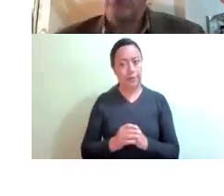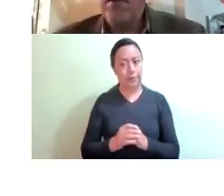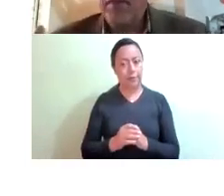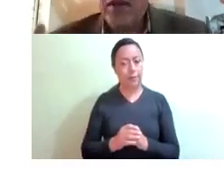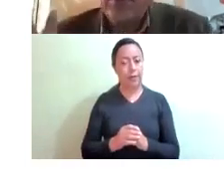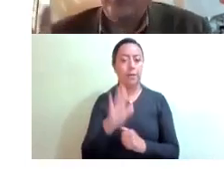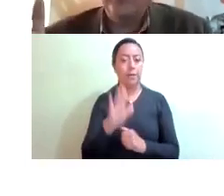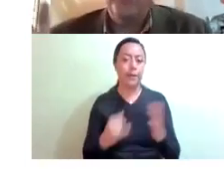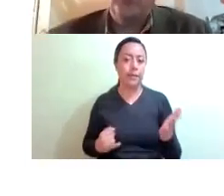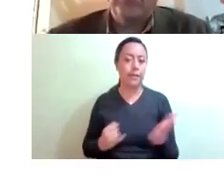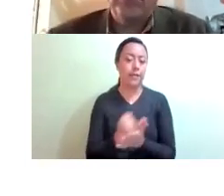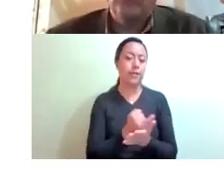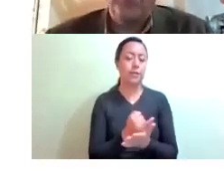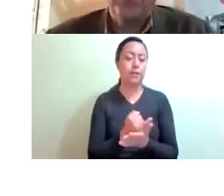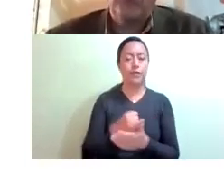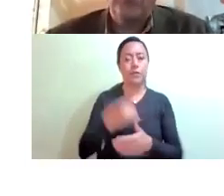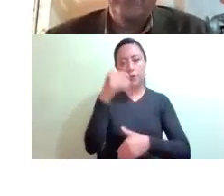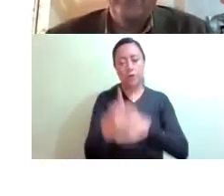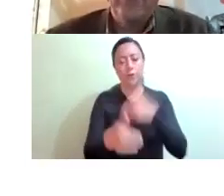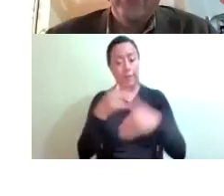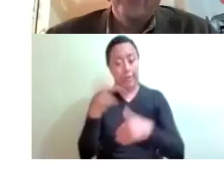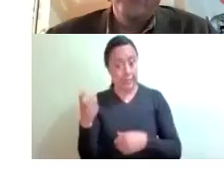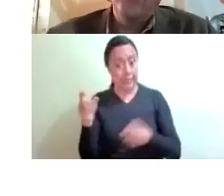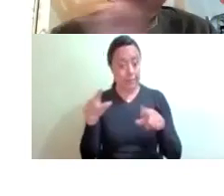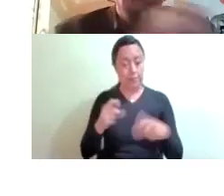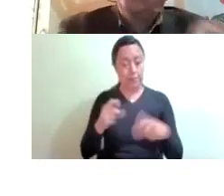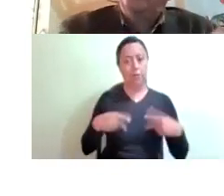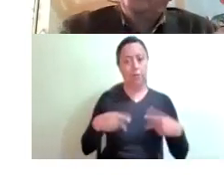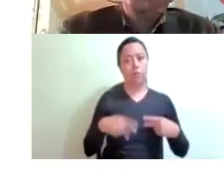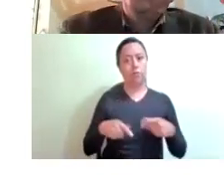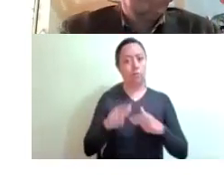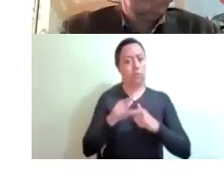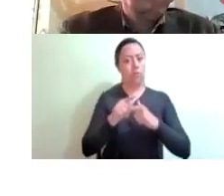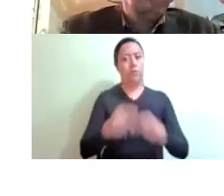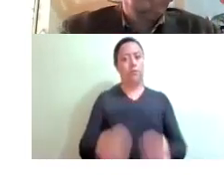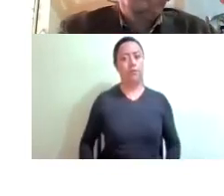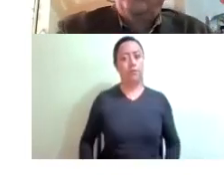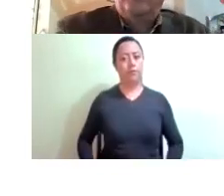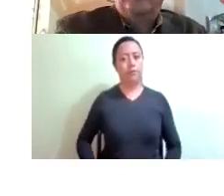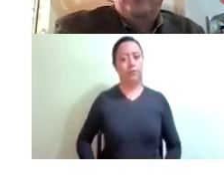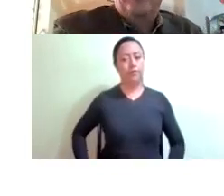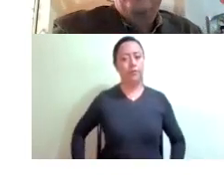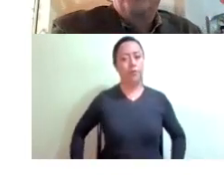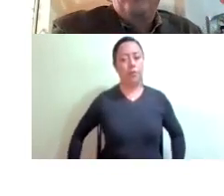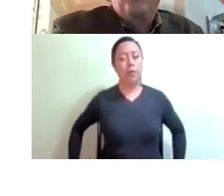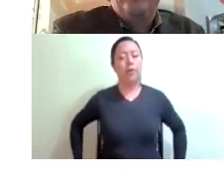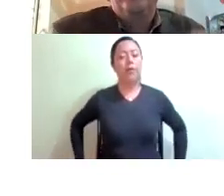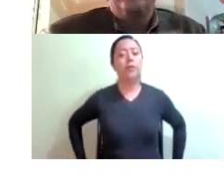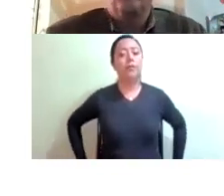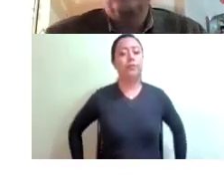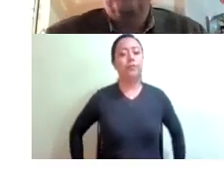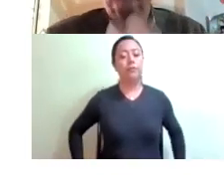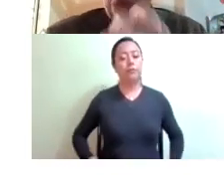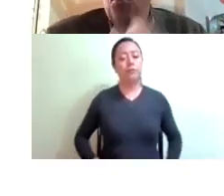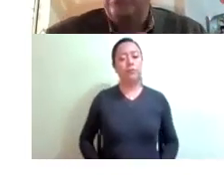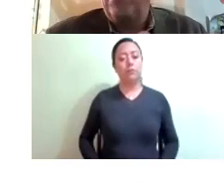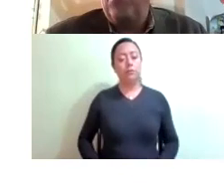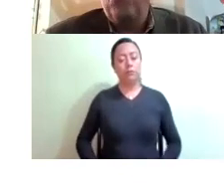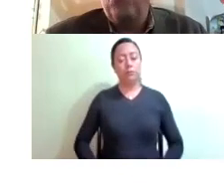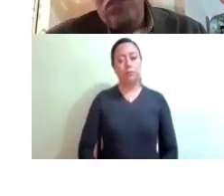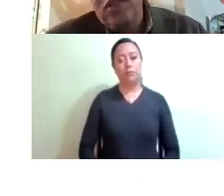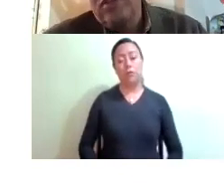no se va a seguir procesando esa persona? Y pues qué tanto es por la detención que se realizó mal, qué tanto es por